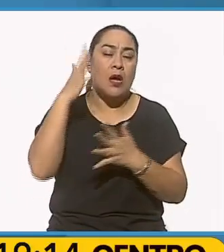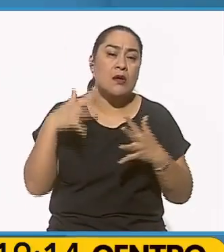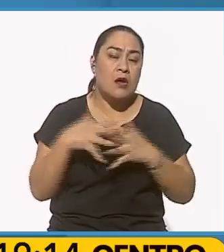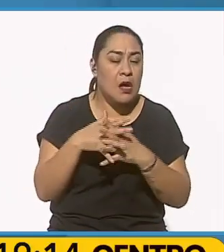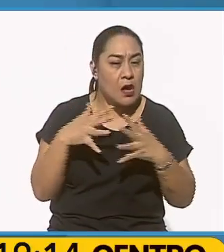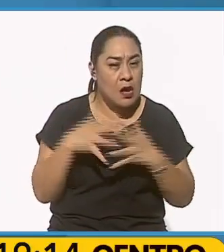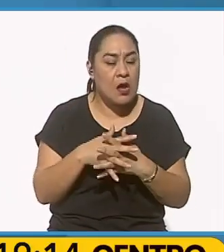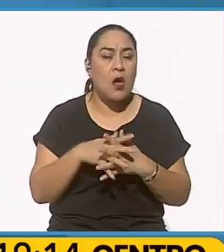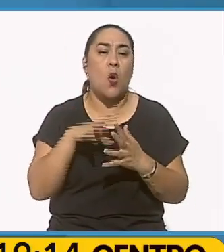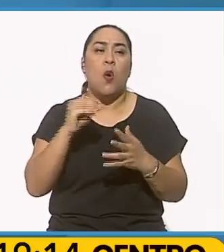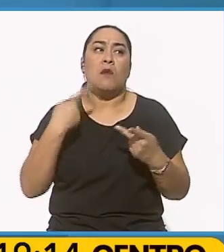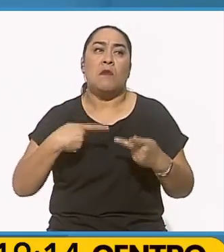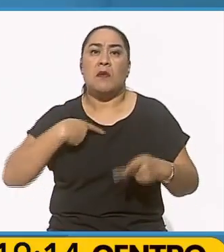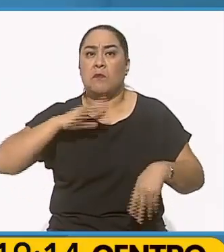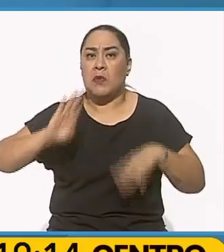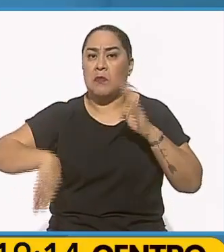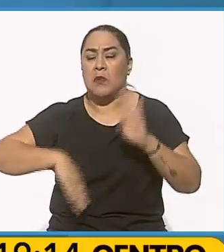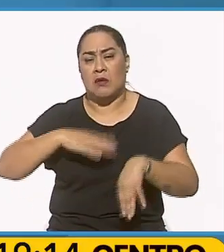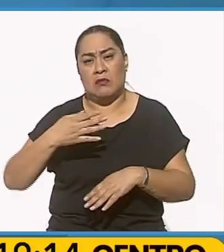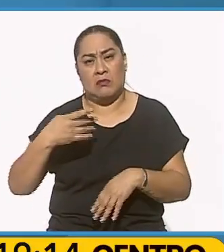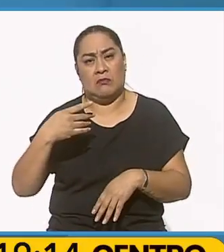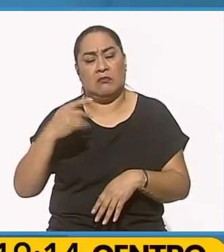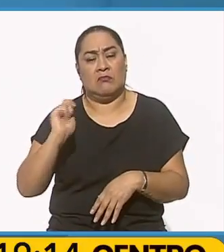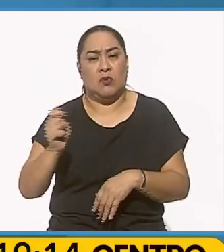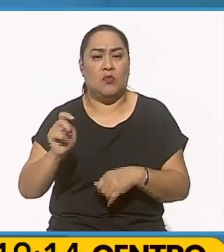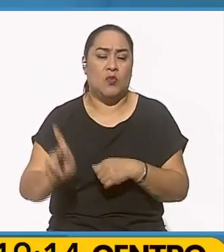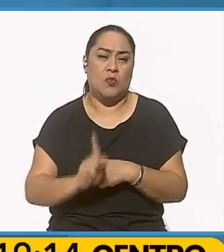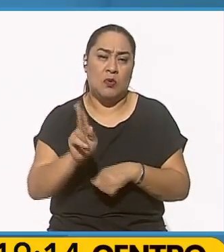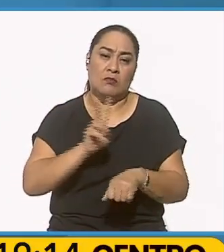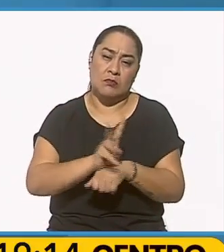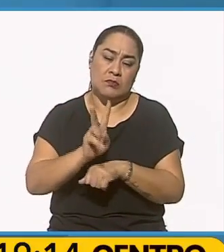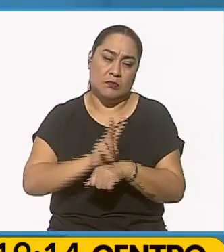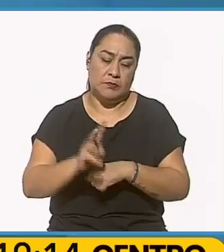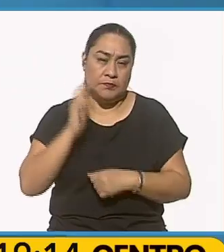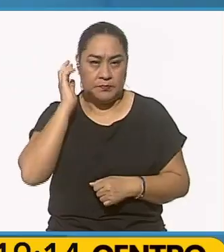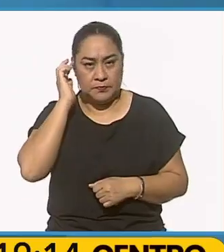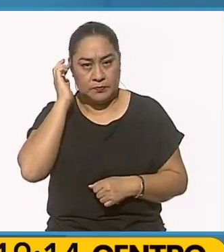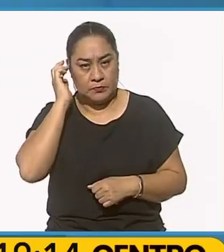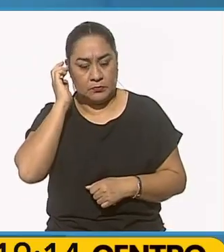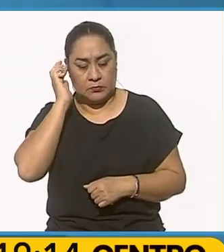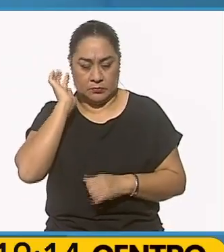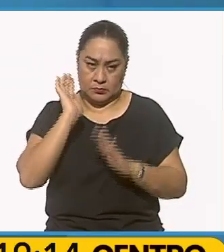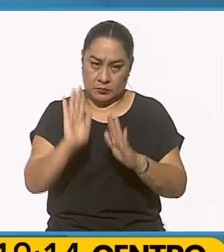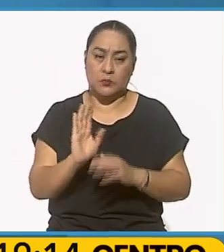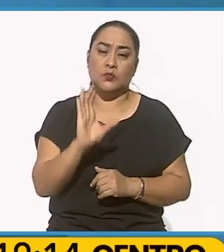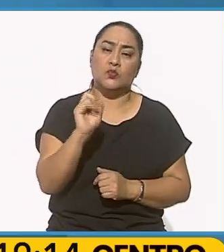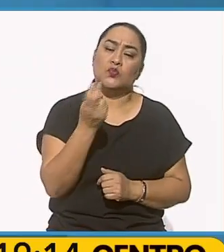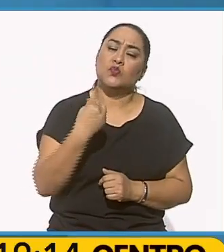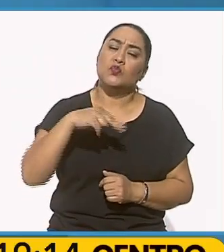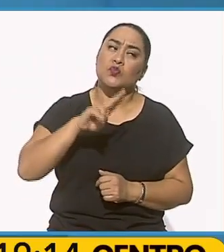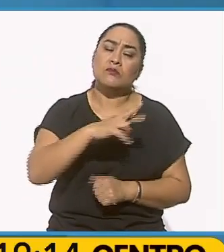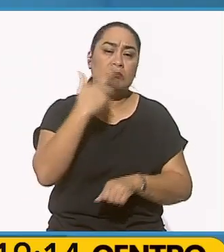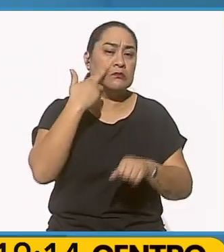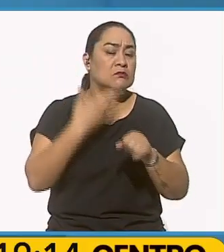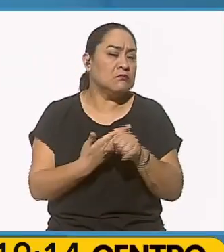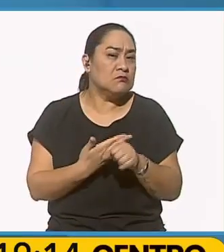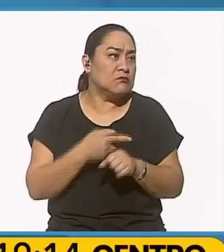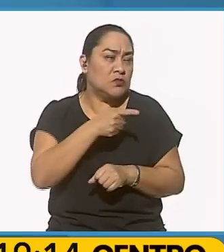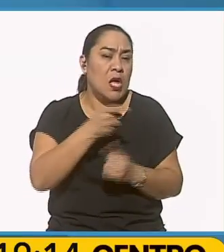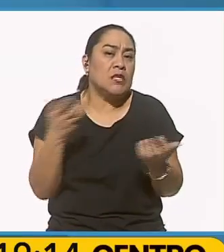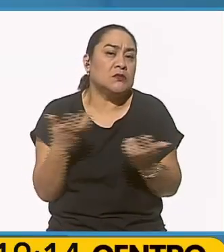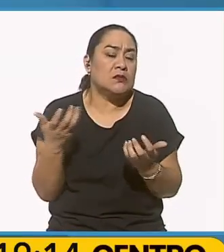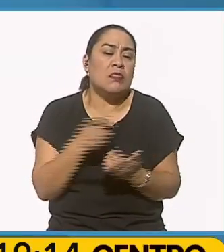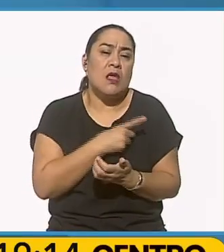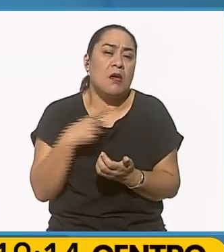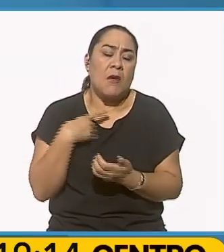y de derramamiento de sangre de un pueblo hermano como es el pueblo venezolano. La ONU, ¿qué tiene que hacer? ¿Cuál sería ya el primer pronunciamiento